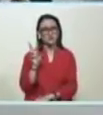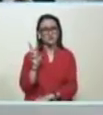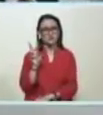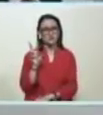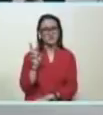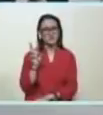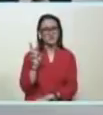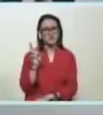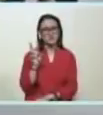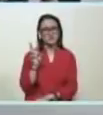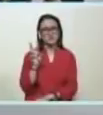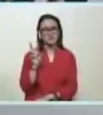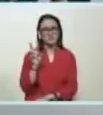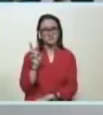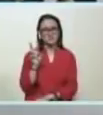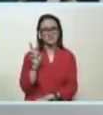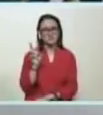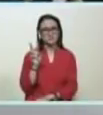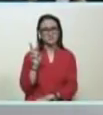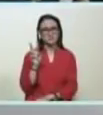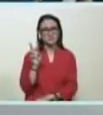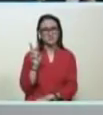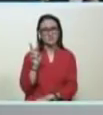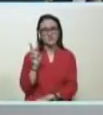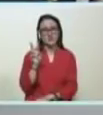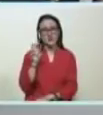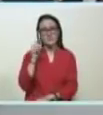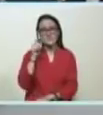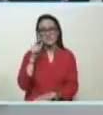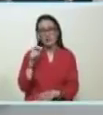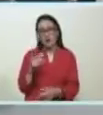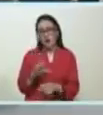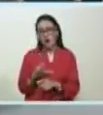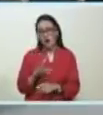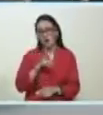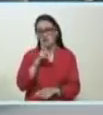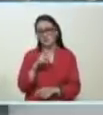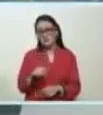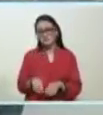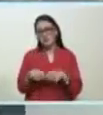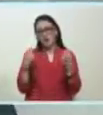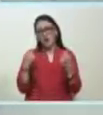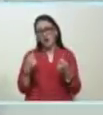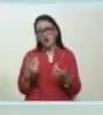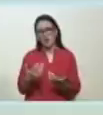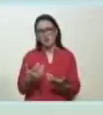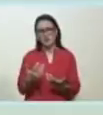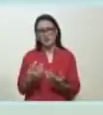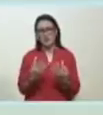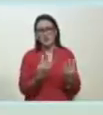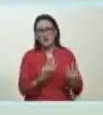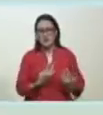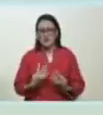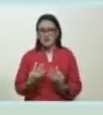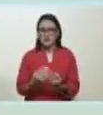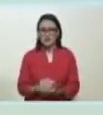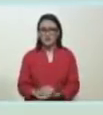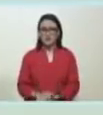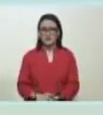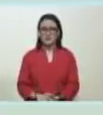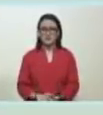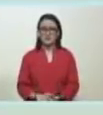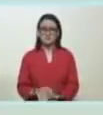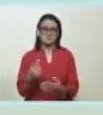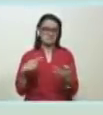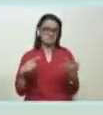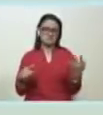a los límites de la desesperación, la violencia, etcétera, etcétera.